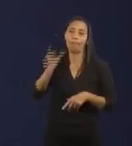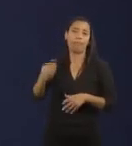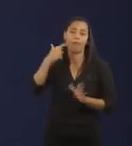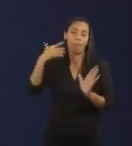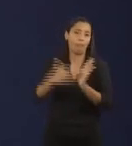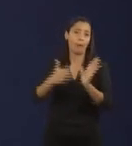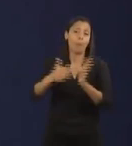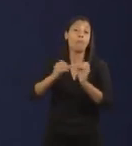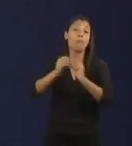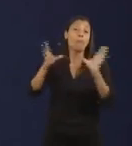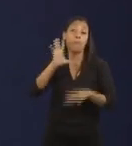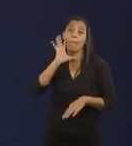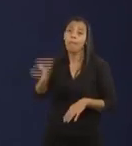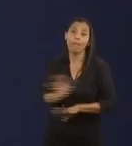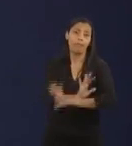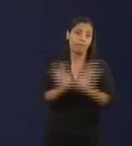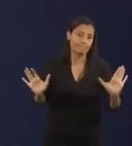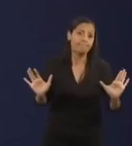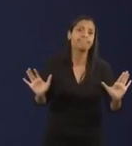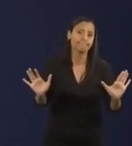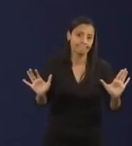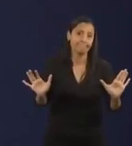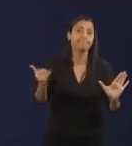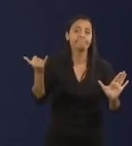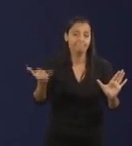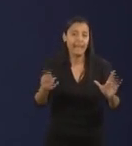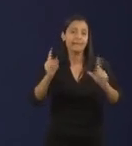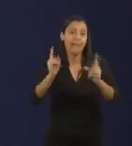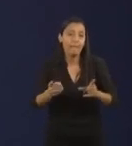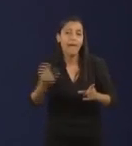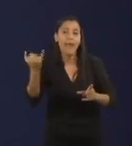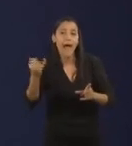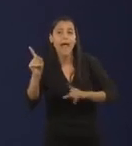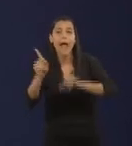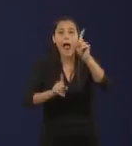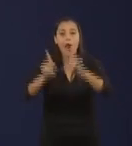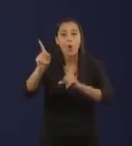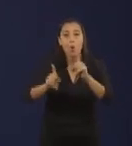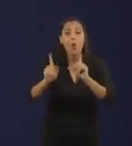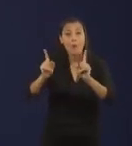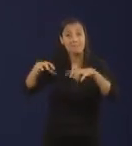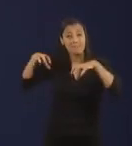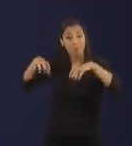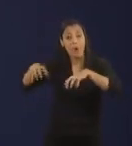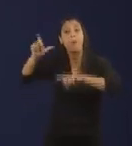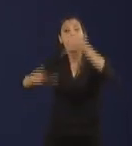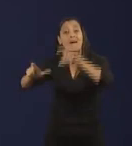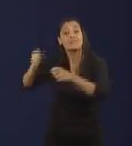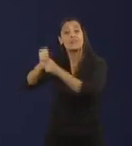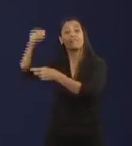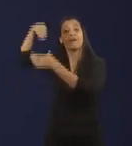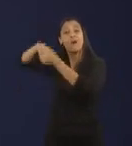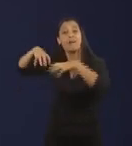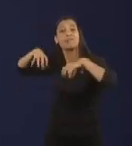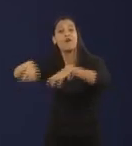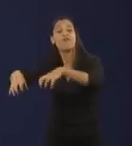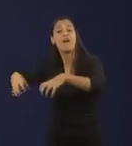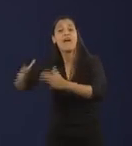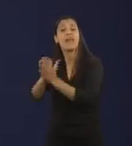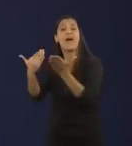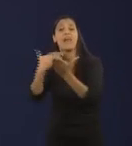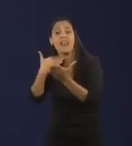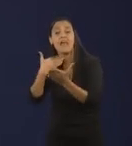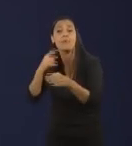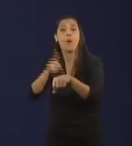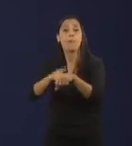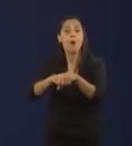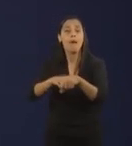propias entiendo que en alguna alguna conferencia de prensa que ha hecho la la feria de libro incluso han abucheado al presidente cuando